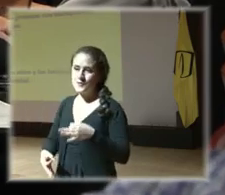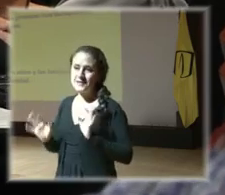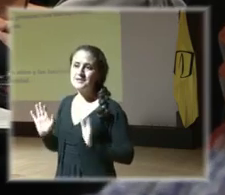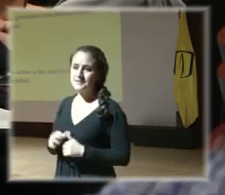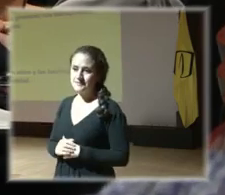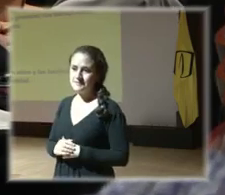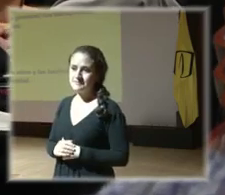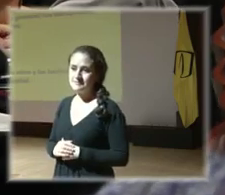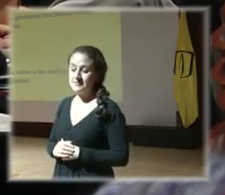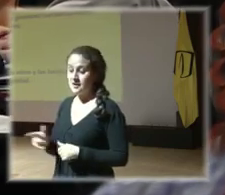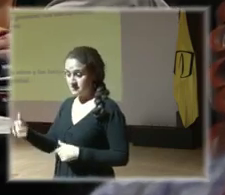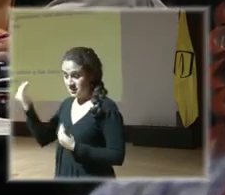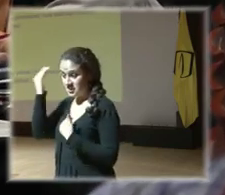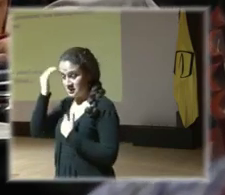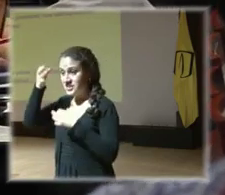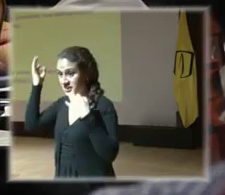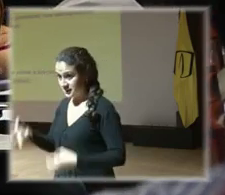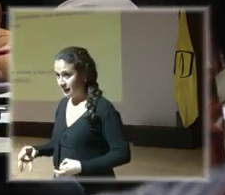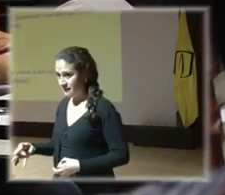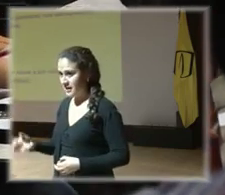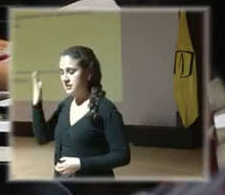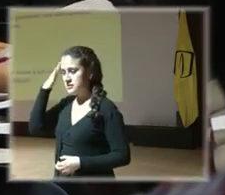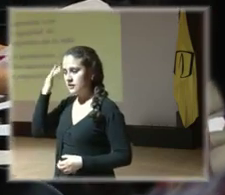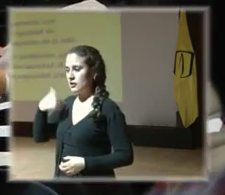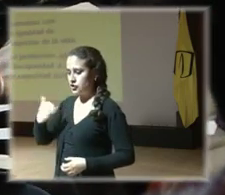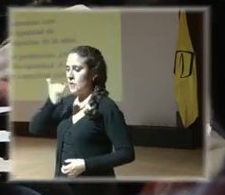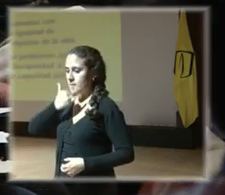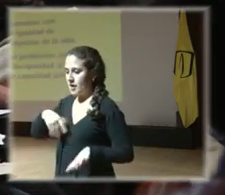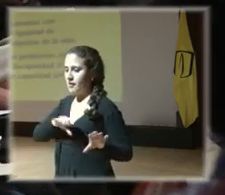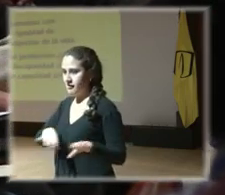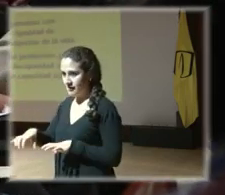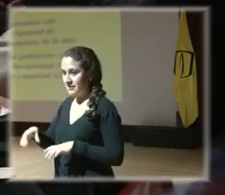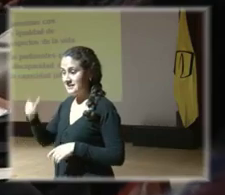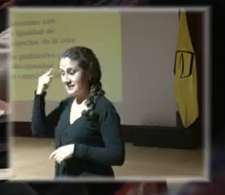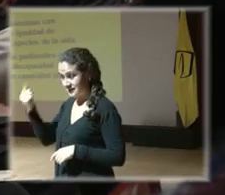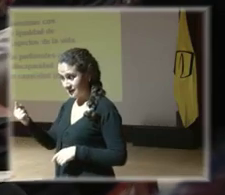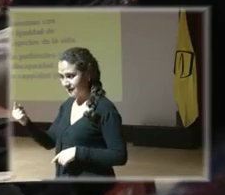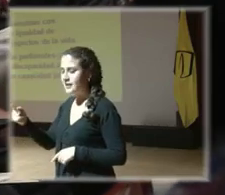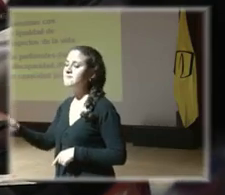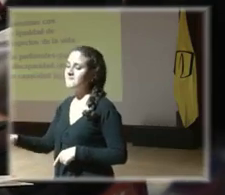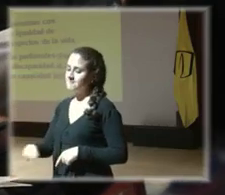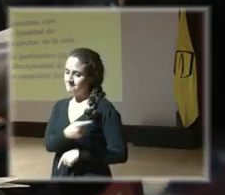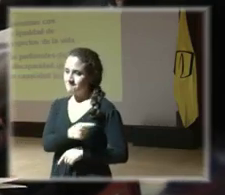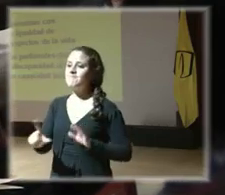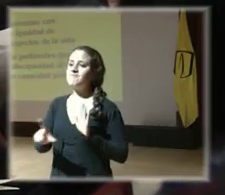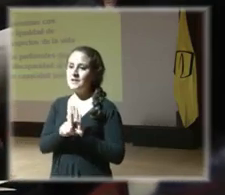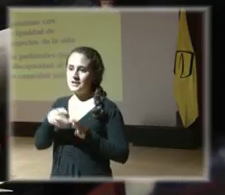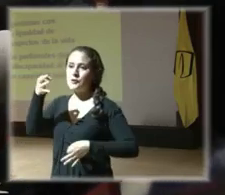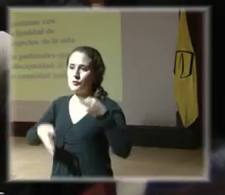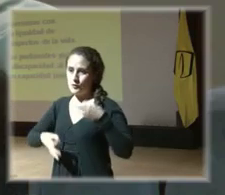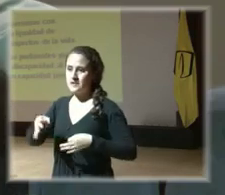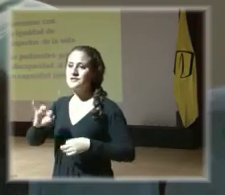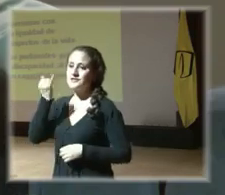final era consciente, sabía lo que estaba haciendo y por lo tanto pues, se llevará